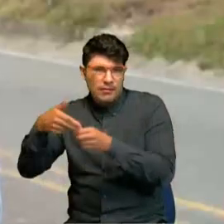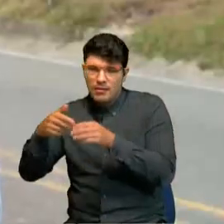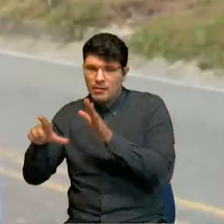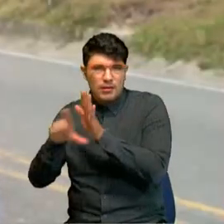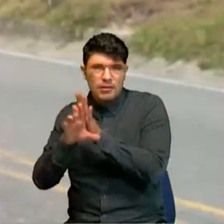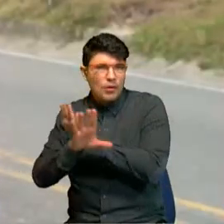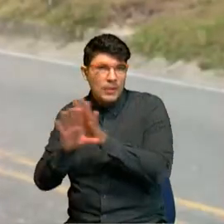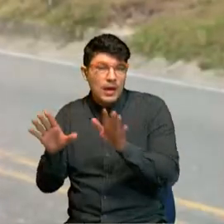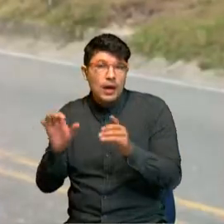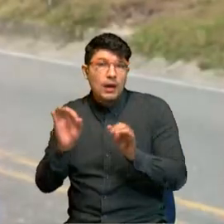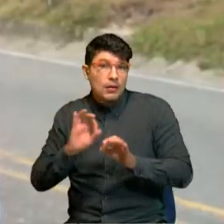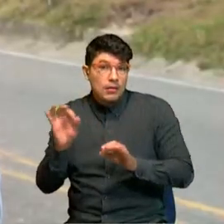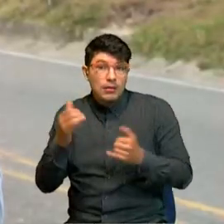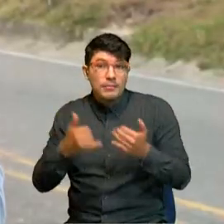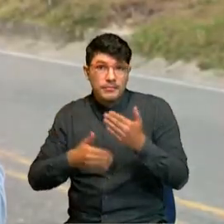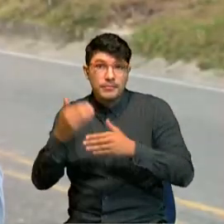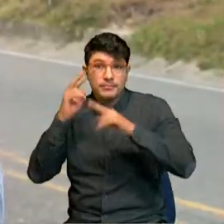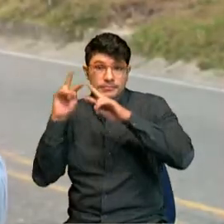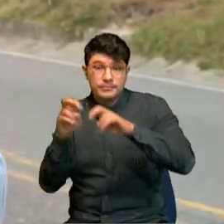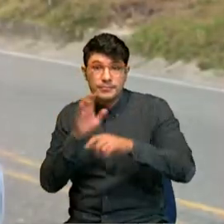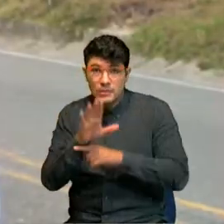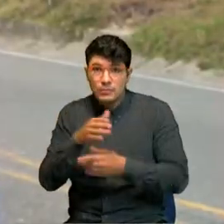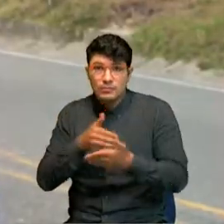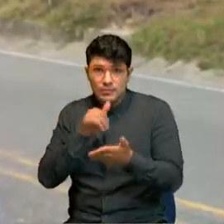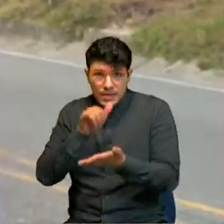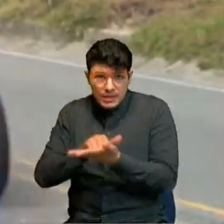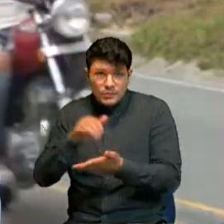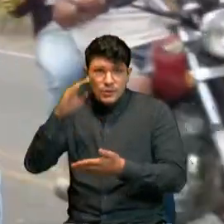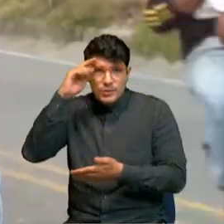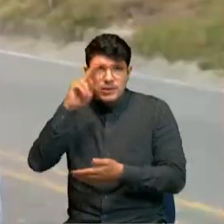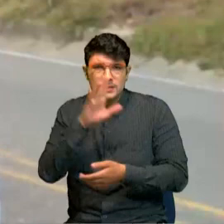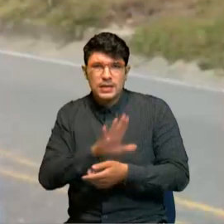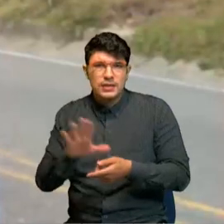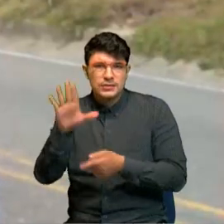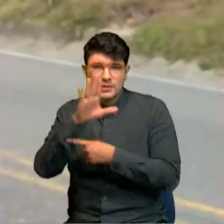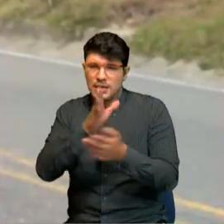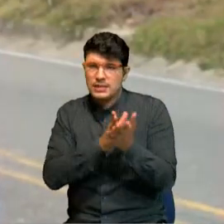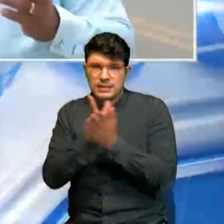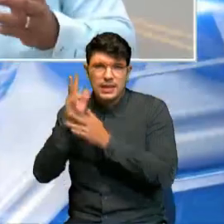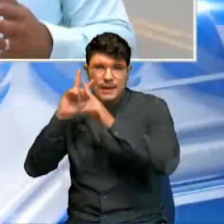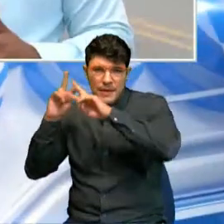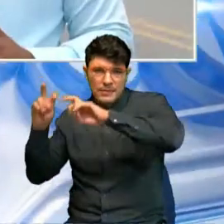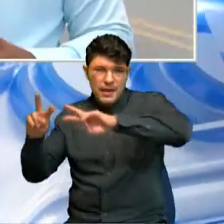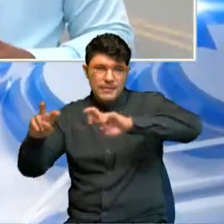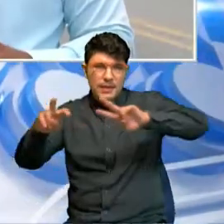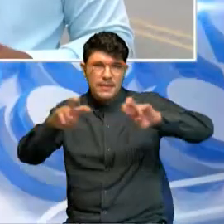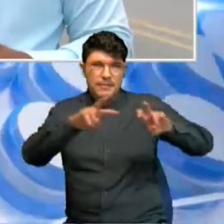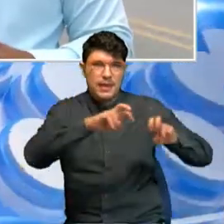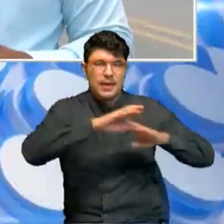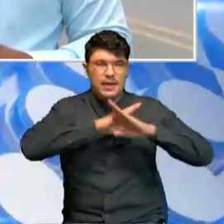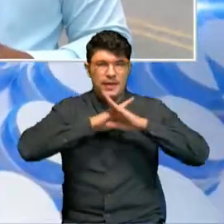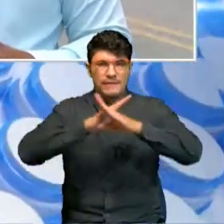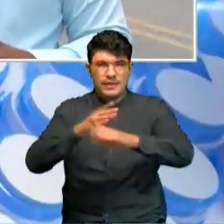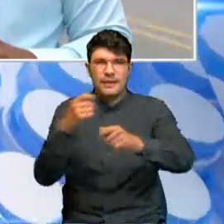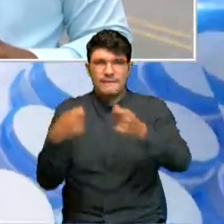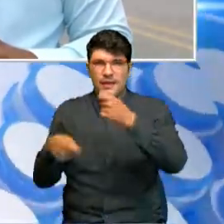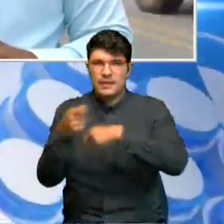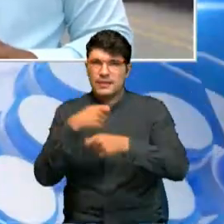Las autoridades han manifestado que este tipo de operativos se seguirán realizando en toda la provincia de Ocaña para evitar el tráfico de